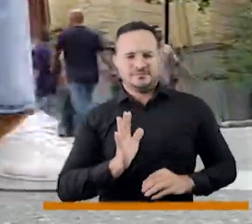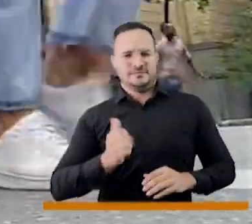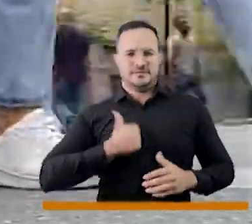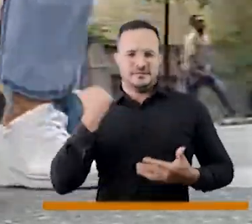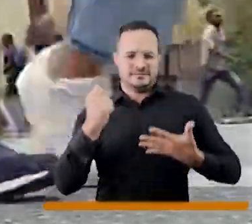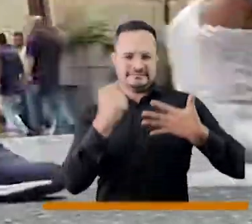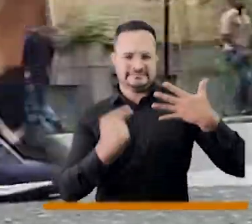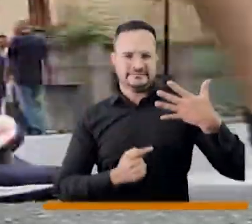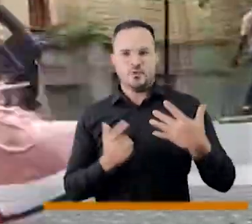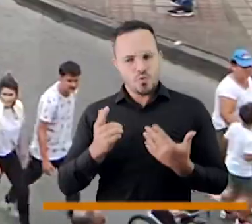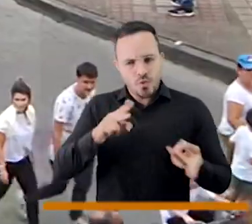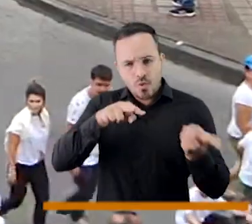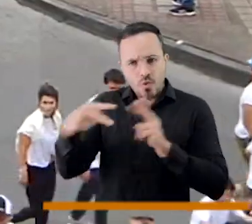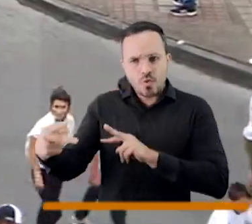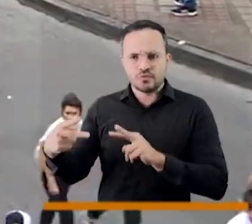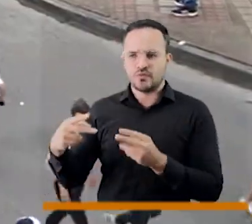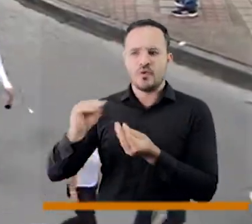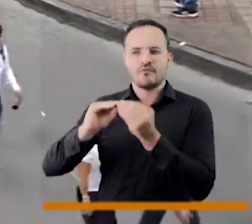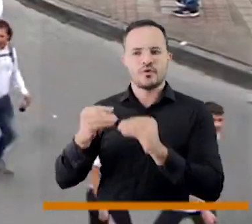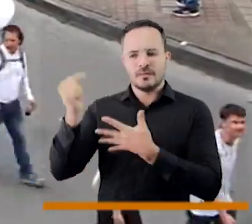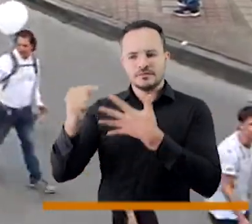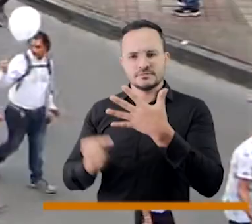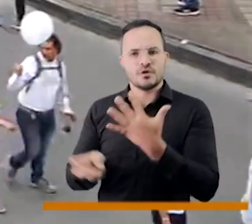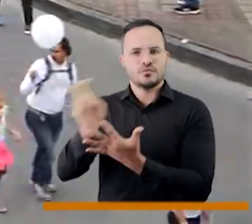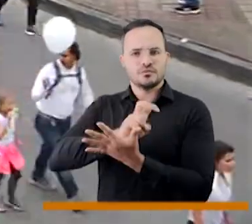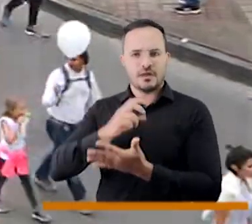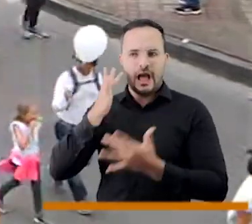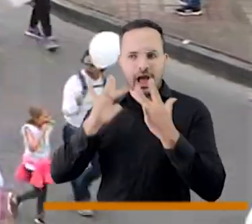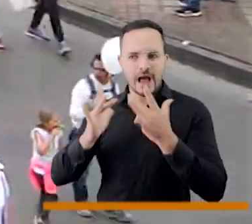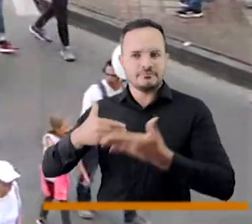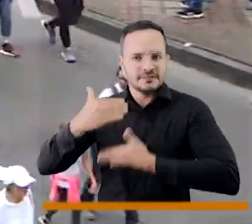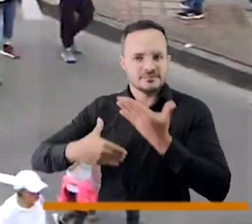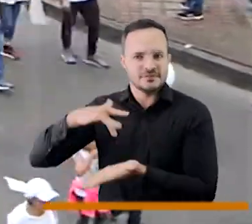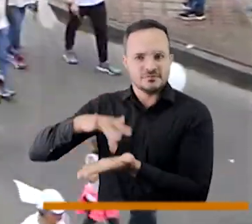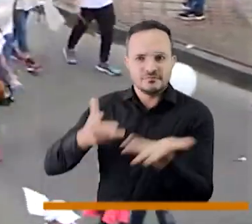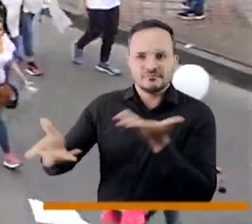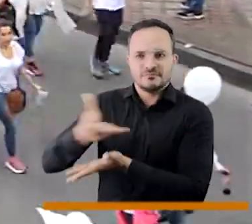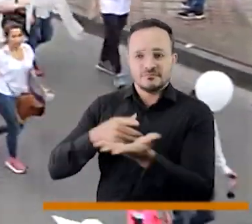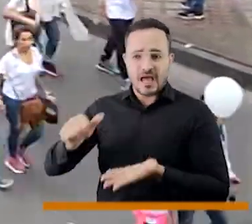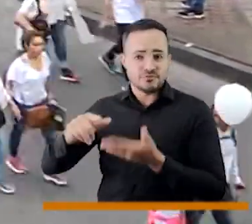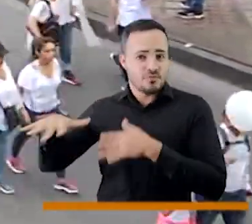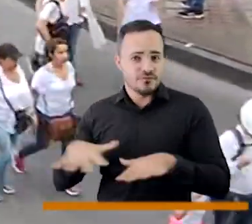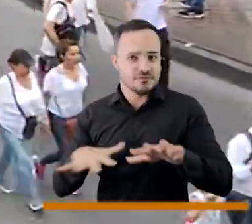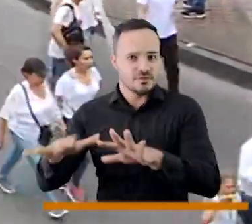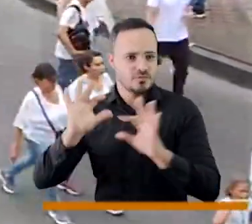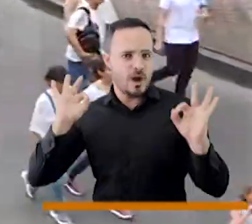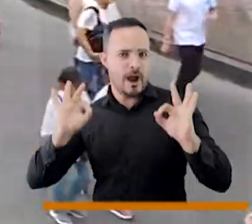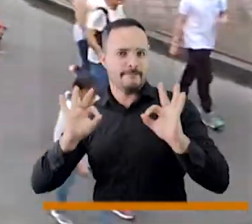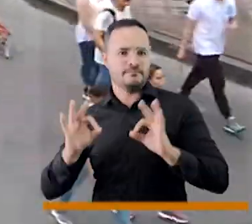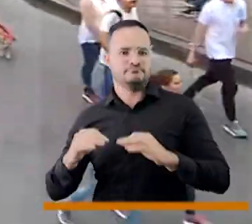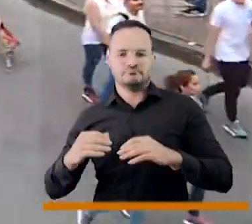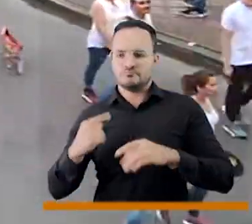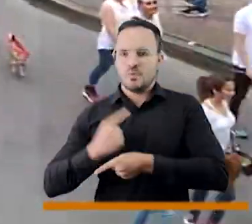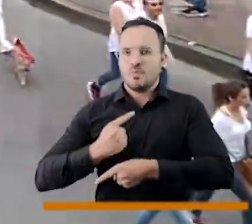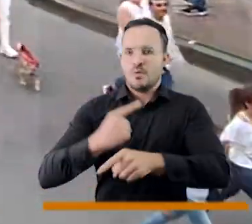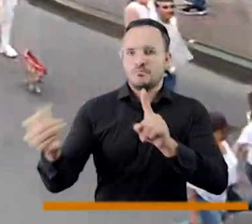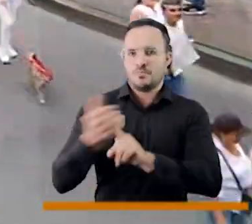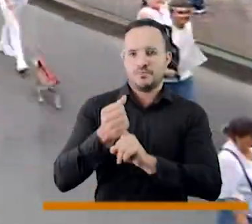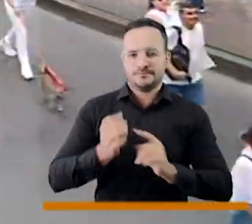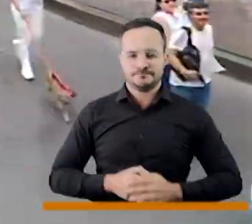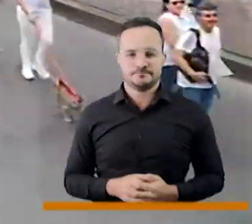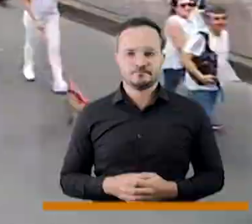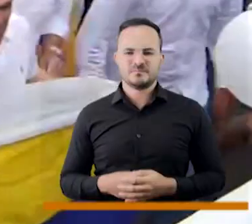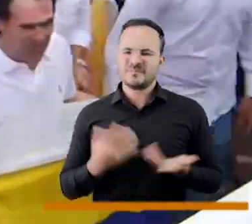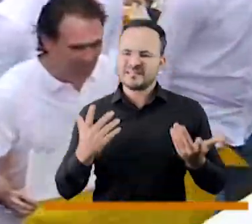mecanismos institucionales capaces de llevar a buen término las movilizaciones sociales y sus reivindicaciones. Hay un elemento que